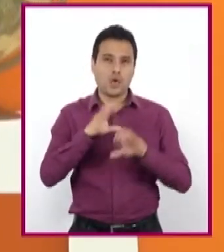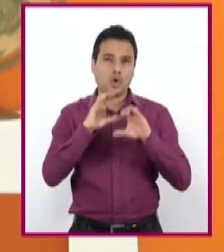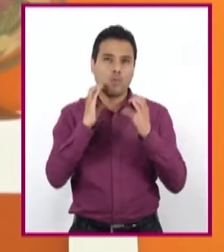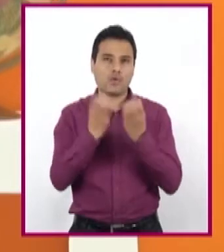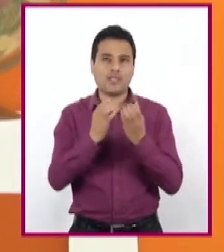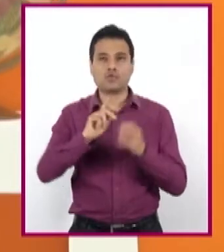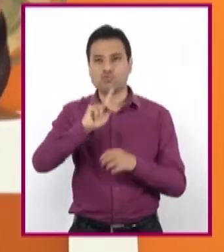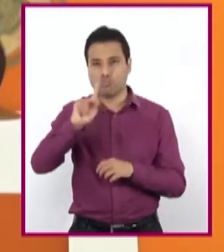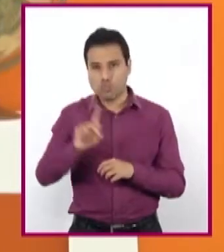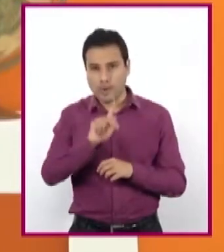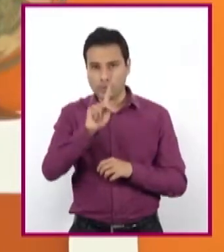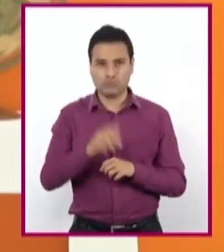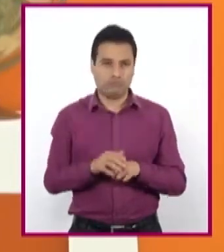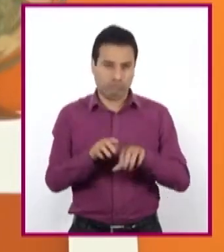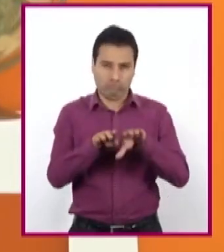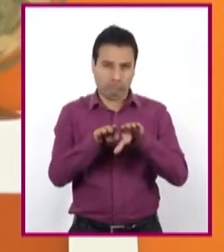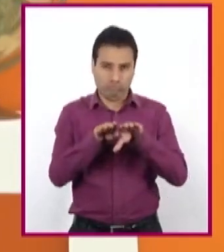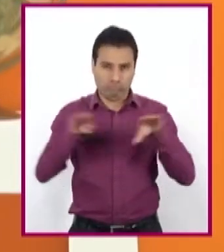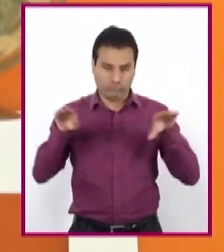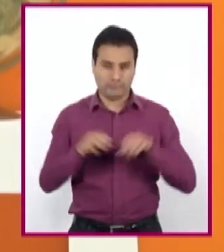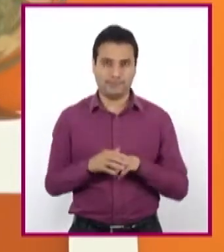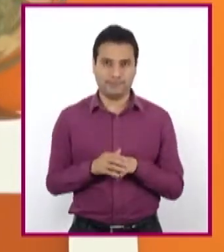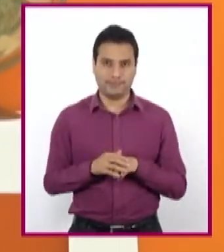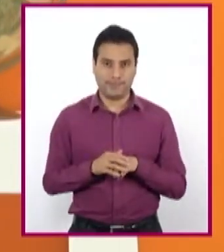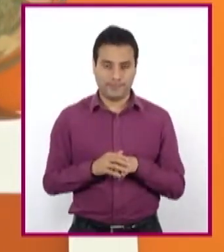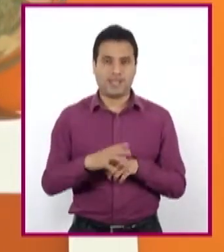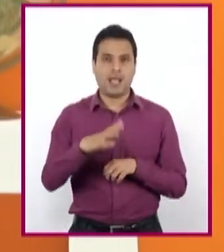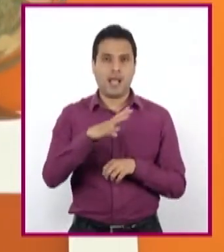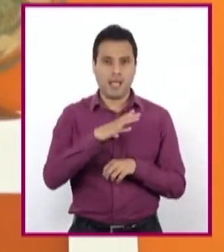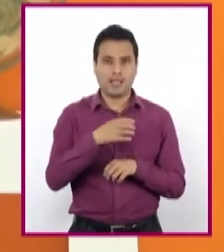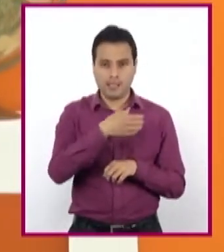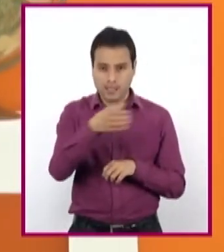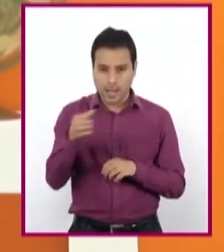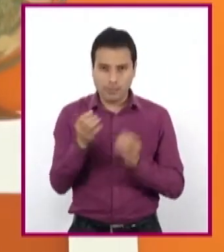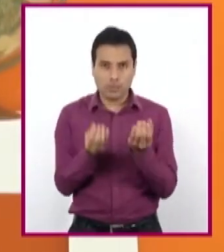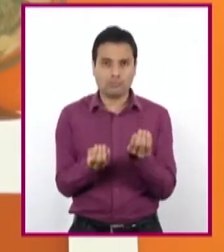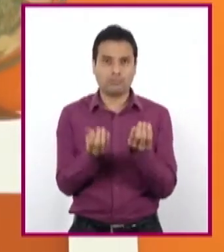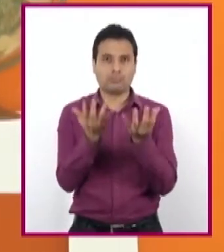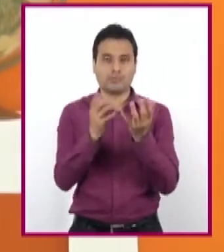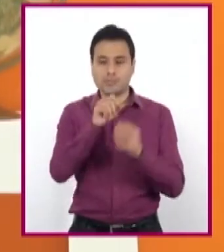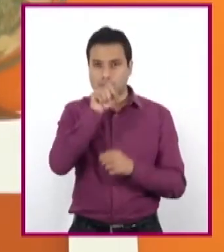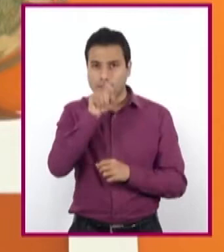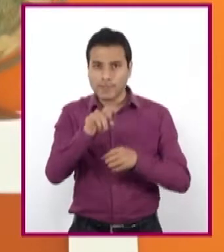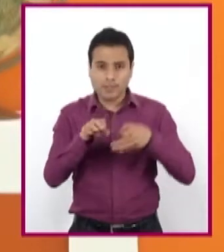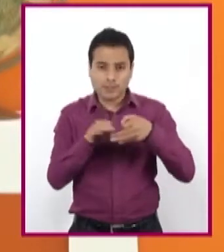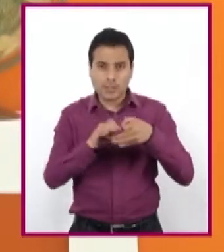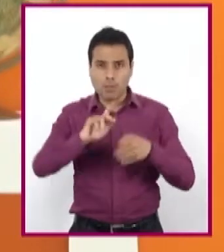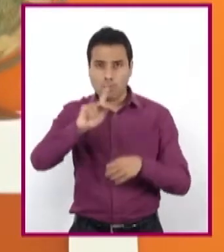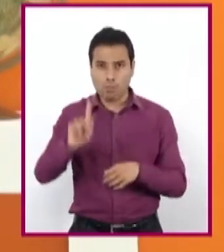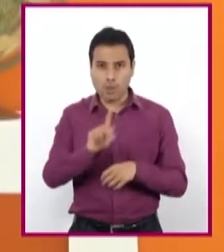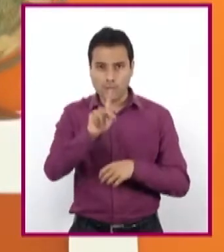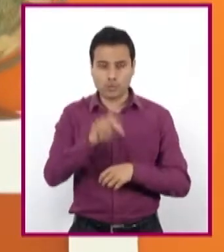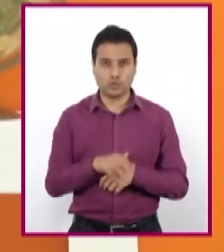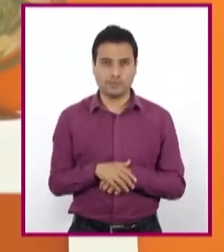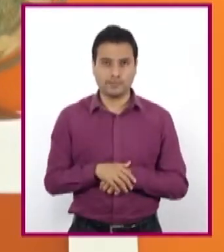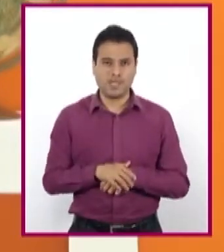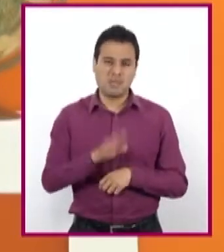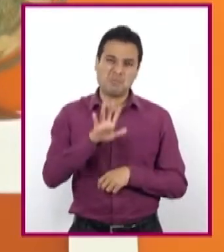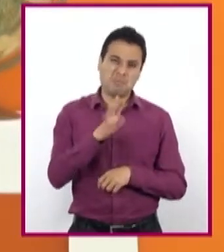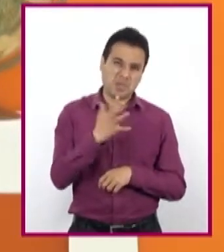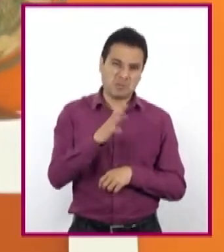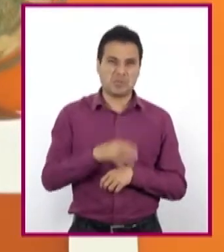tribales igualitarias. Junto a los campos de cultivo se establecían pequeñas aldeas, conjuntos que no